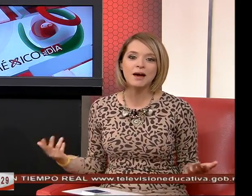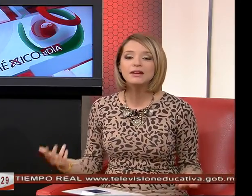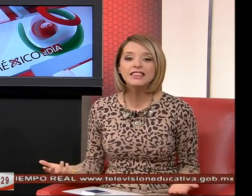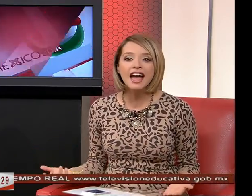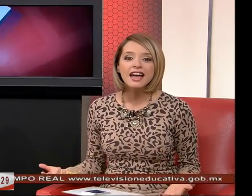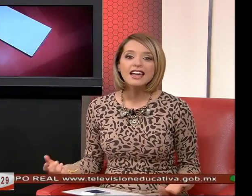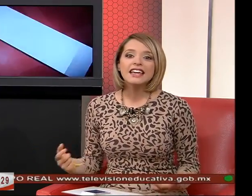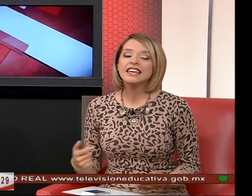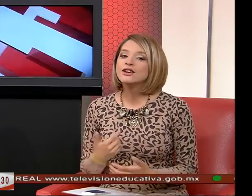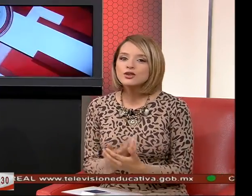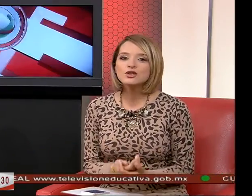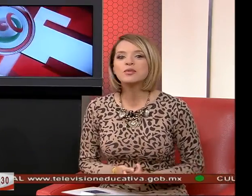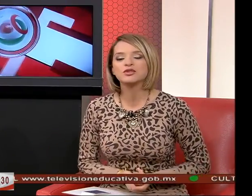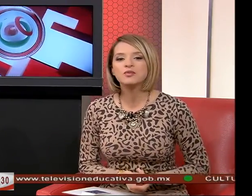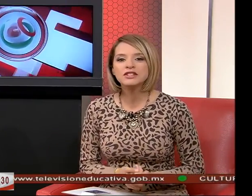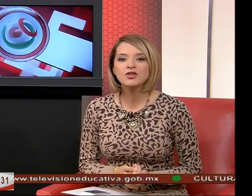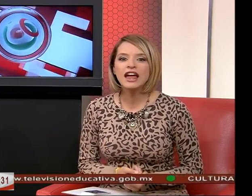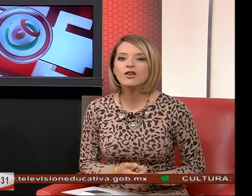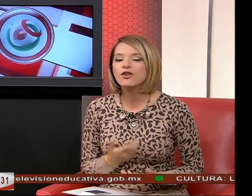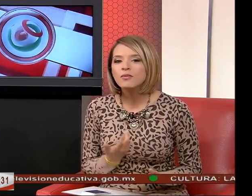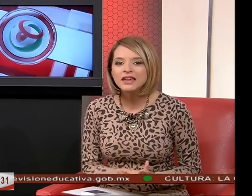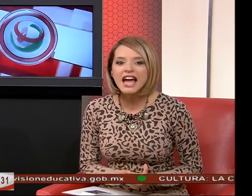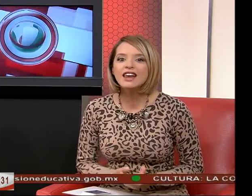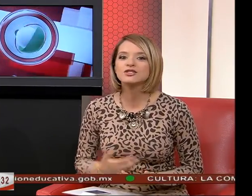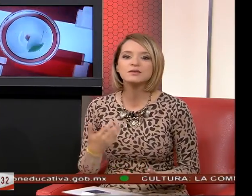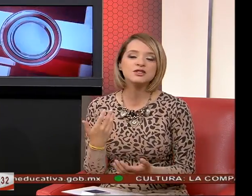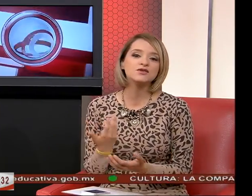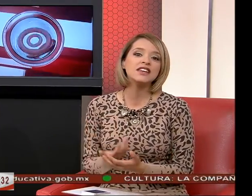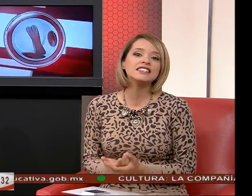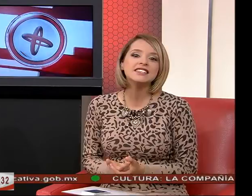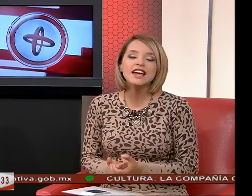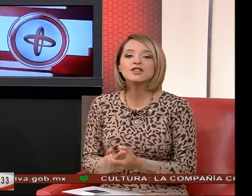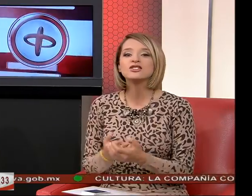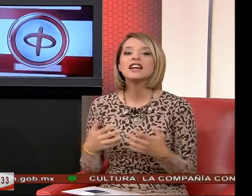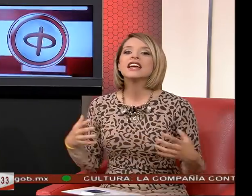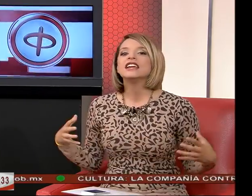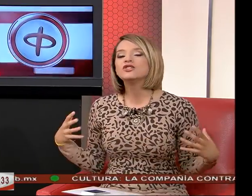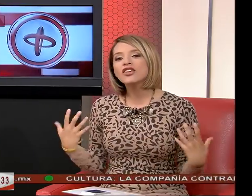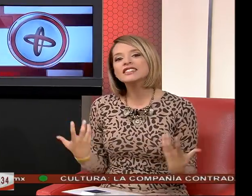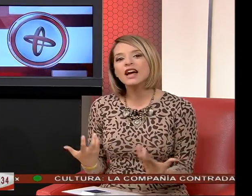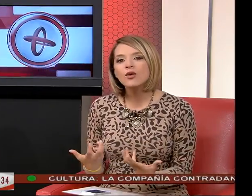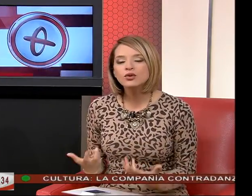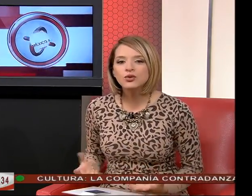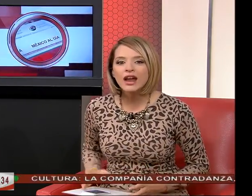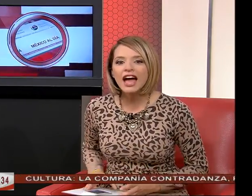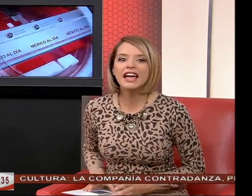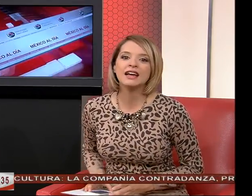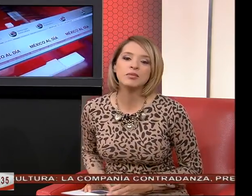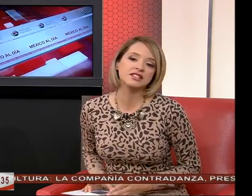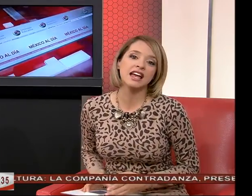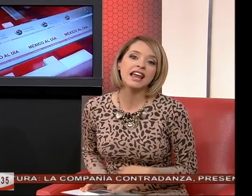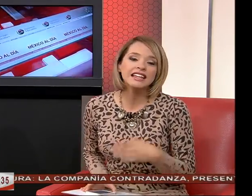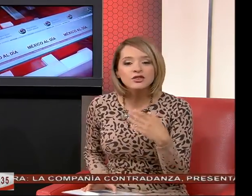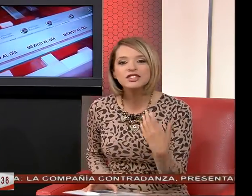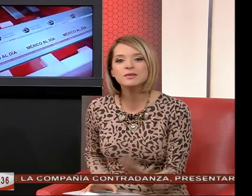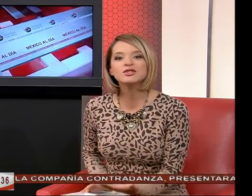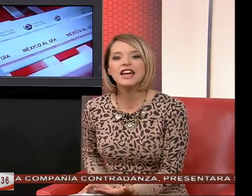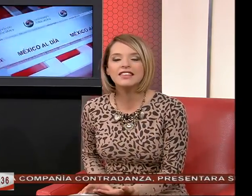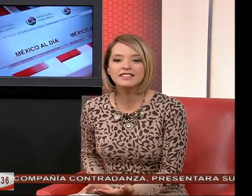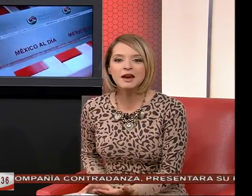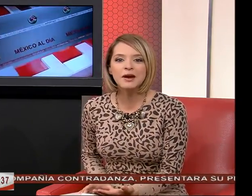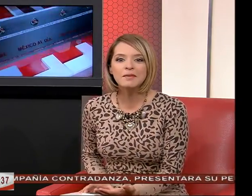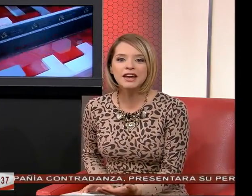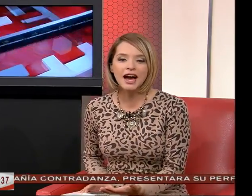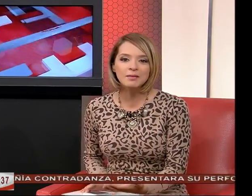ámbitos de la vida, incluso por supuesto la economía, los servicios financieros y toda esta cultura pues en la que nos tenemos